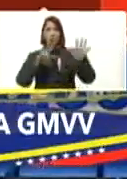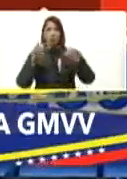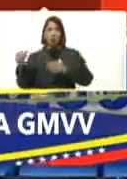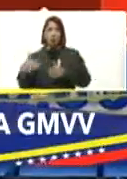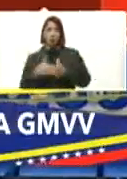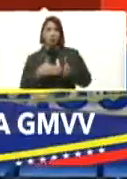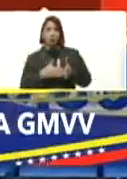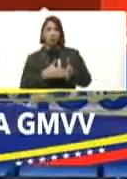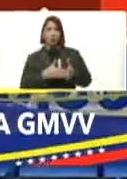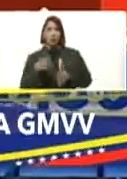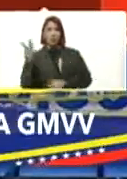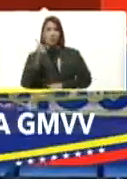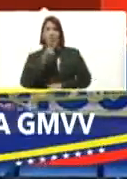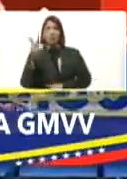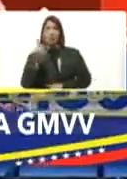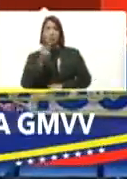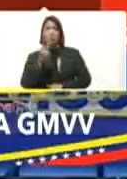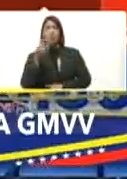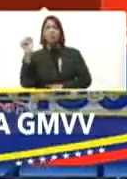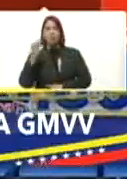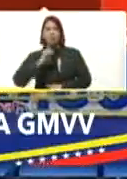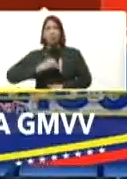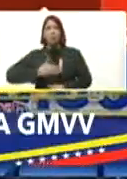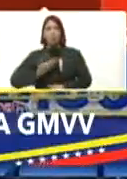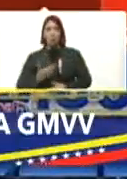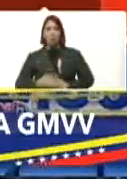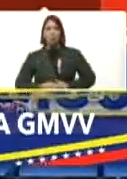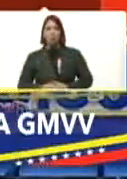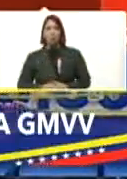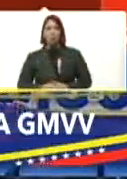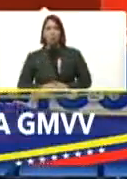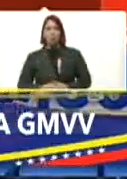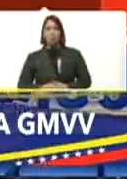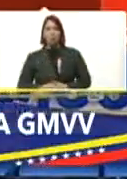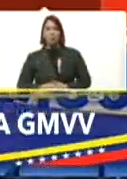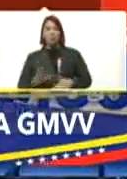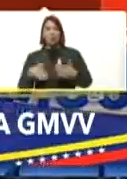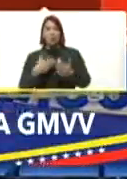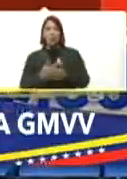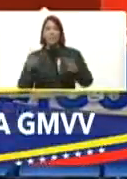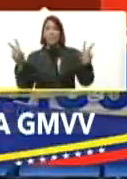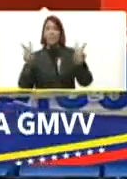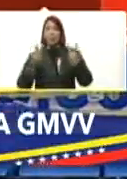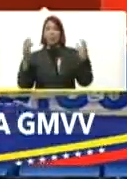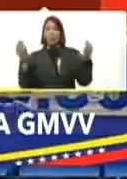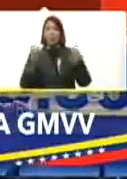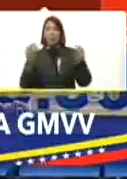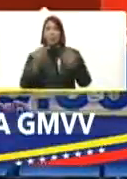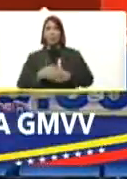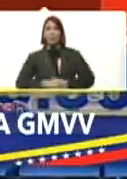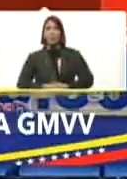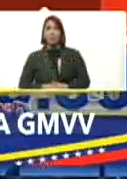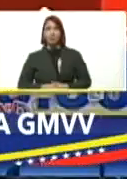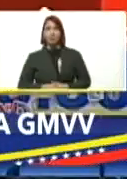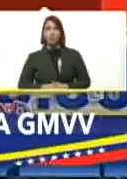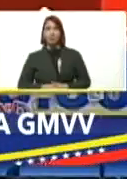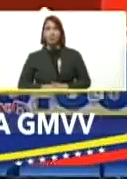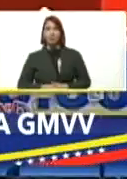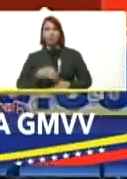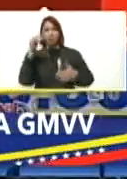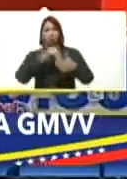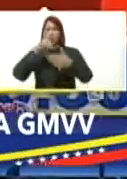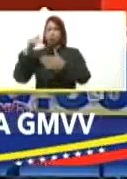3.800.000. Venezuela, ¡sí se puede! ¡Hasta la victoria siempre! ¡A